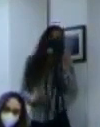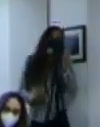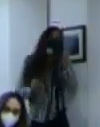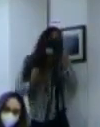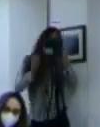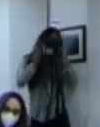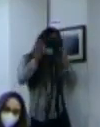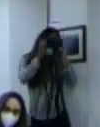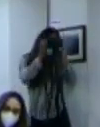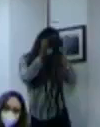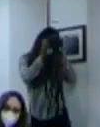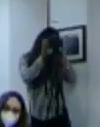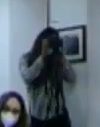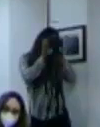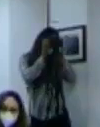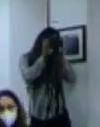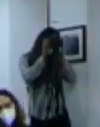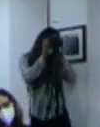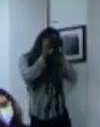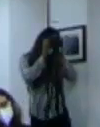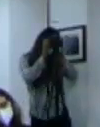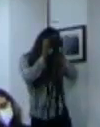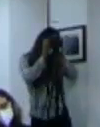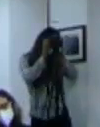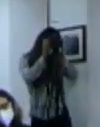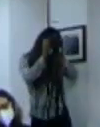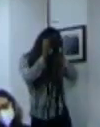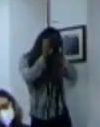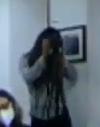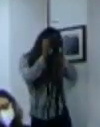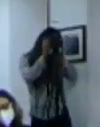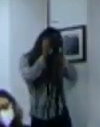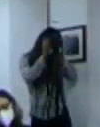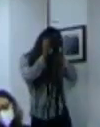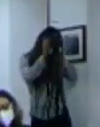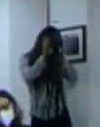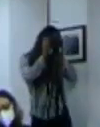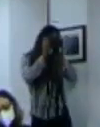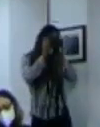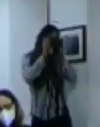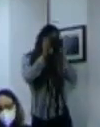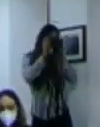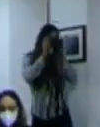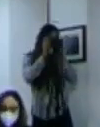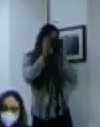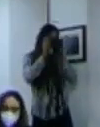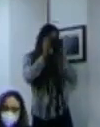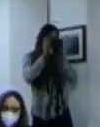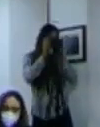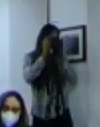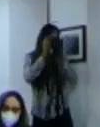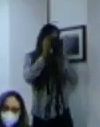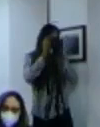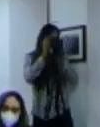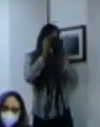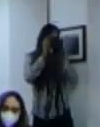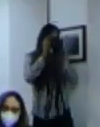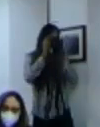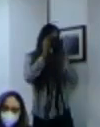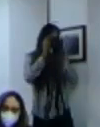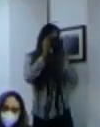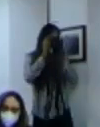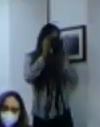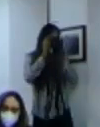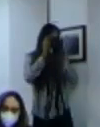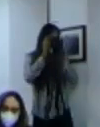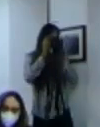52.513.000 corresponden a la parte de operación y mantenimiento, todo ese support. Hay un componente de servicios compartidos con Luma, es el